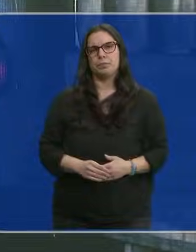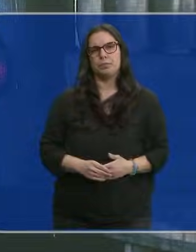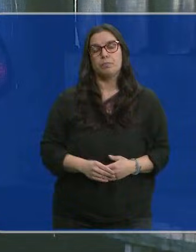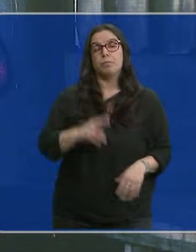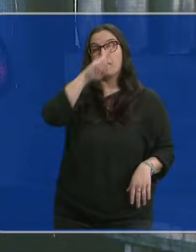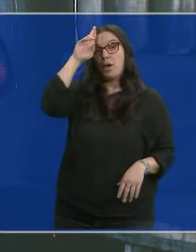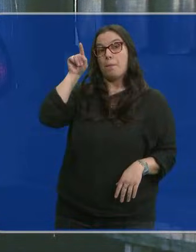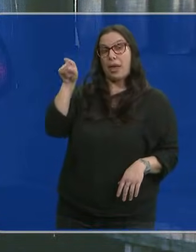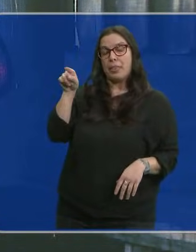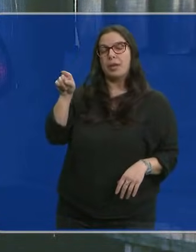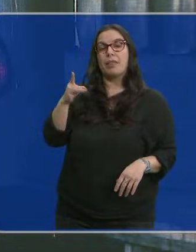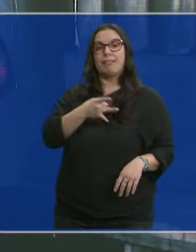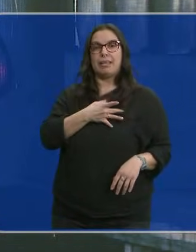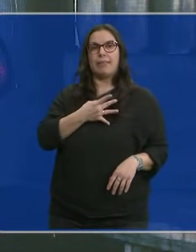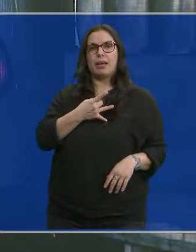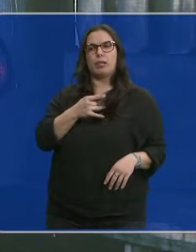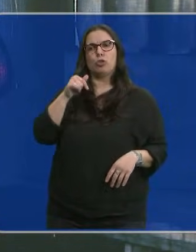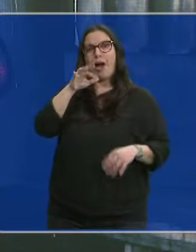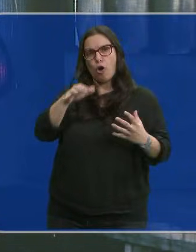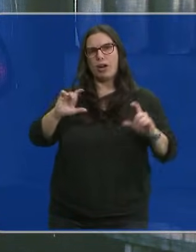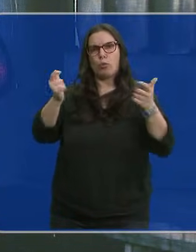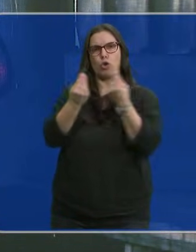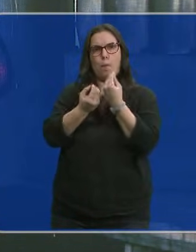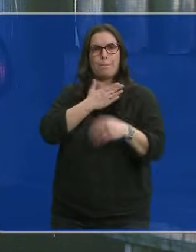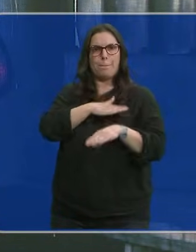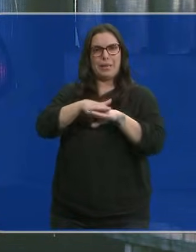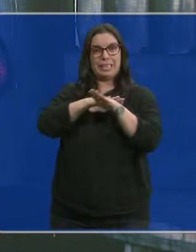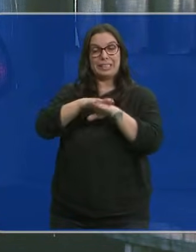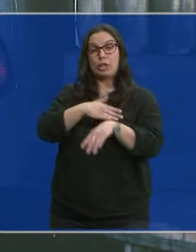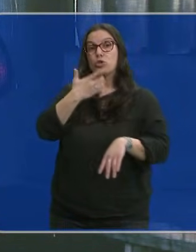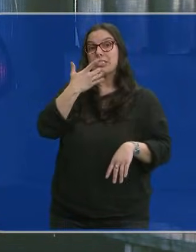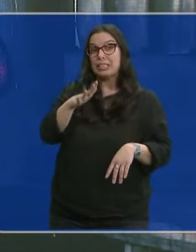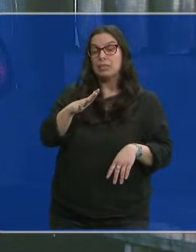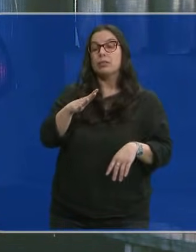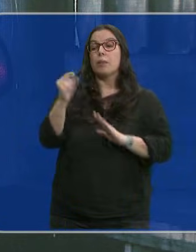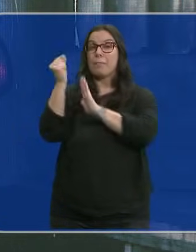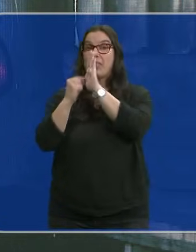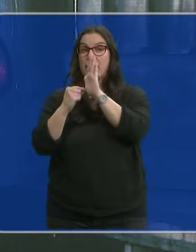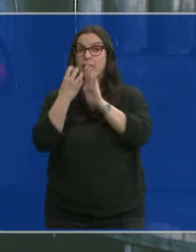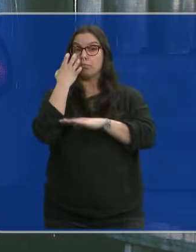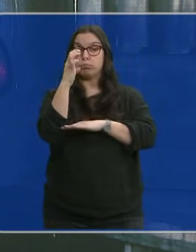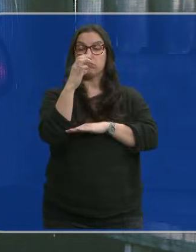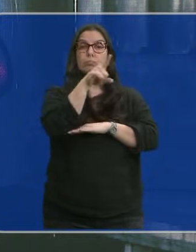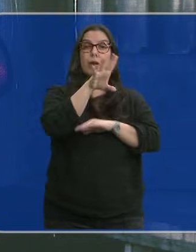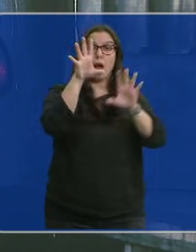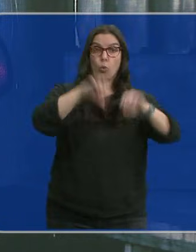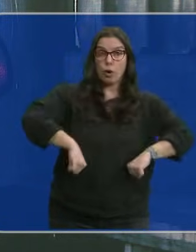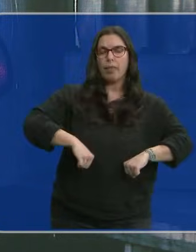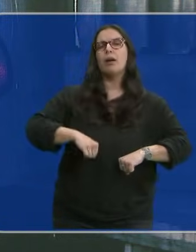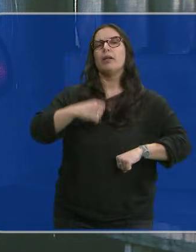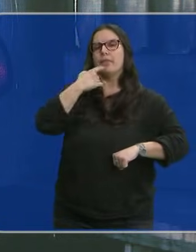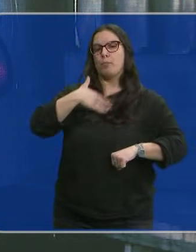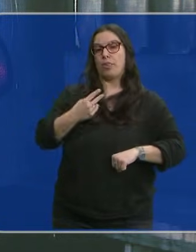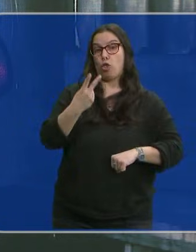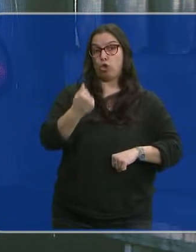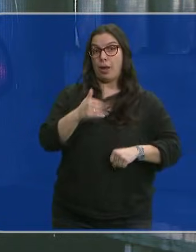Mientras tanto, en Madrid, los sindicatos están reunidos con el Ministerio. Si acordaran llevar a cabo las medidas que reclaman los maquinistas, se podrían suspender